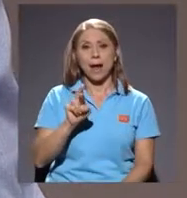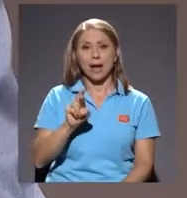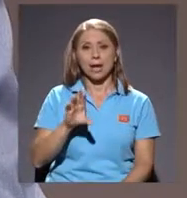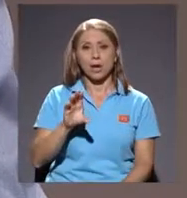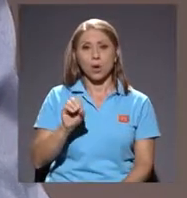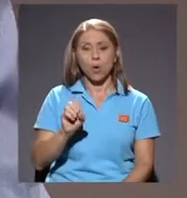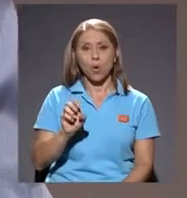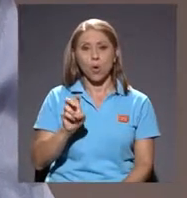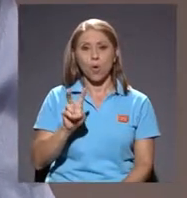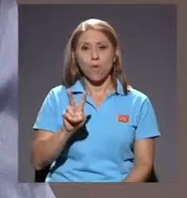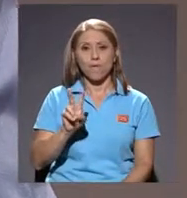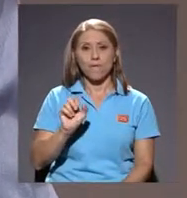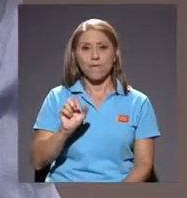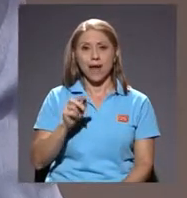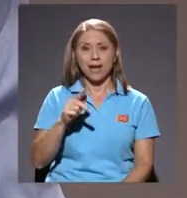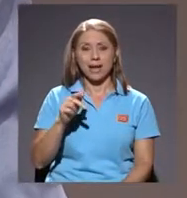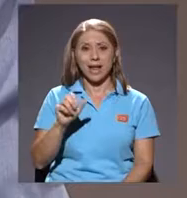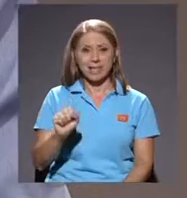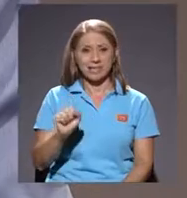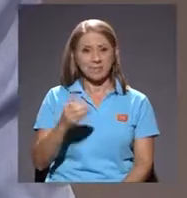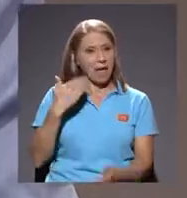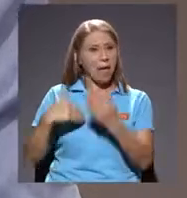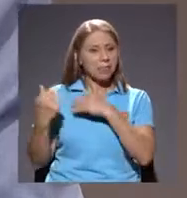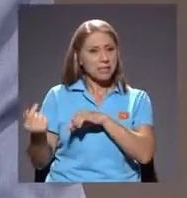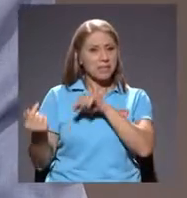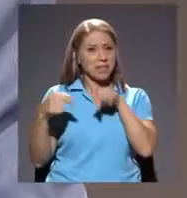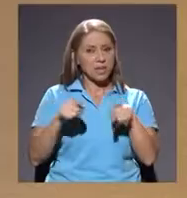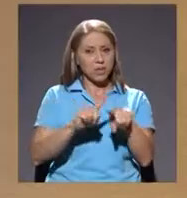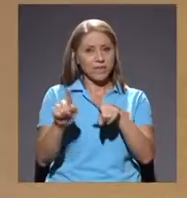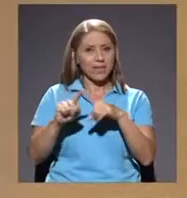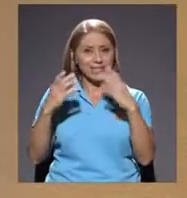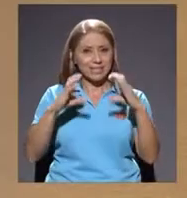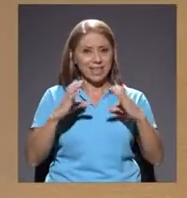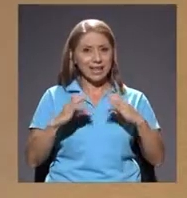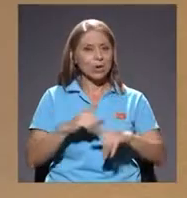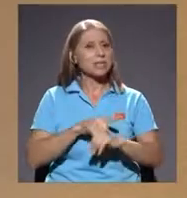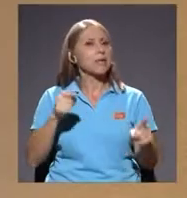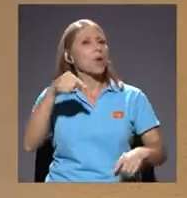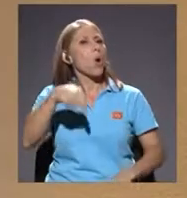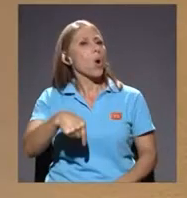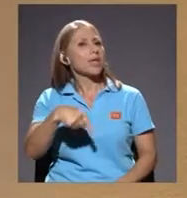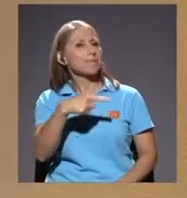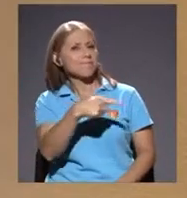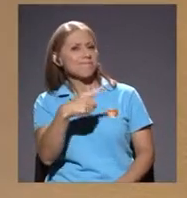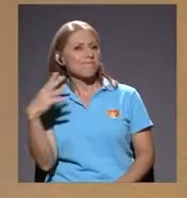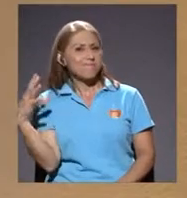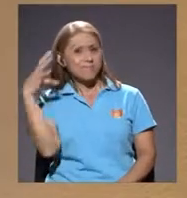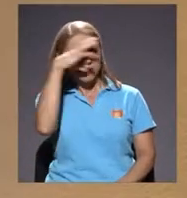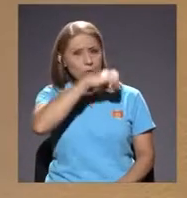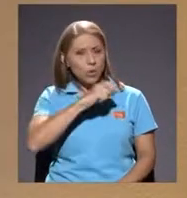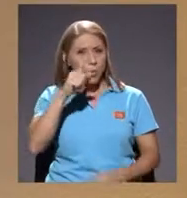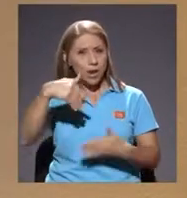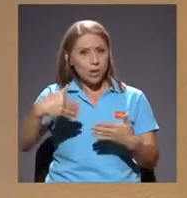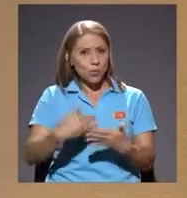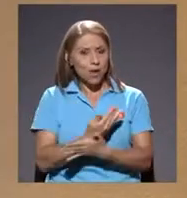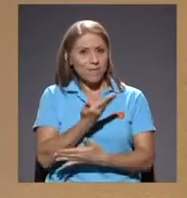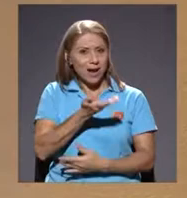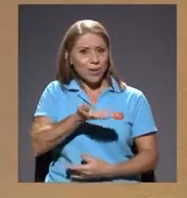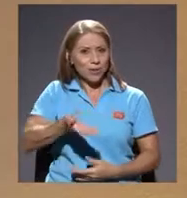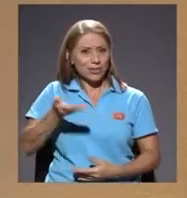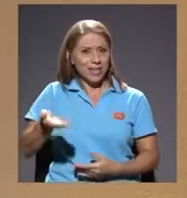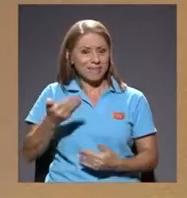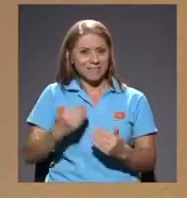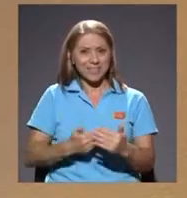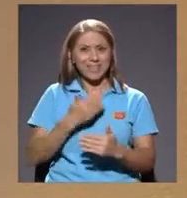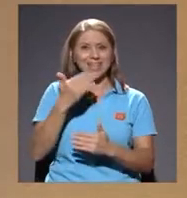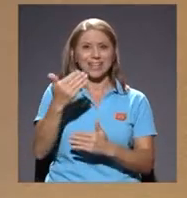distintas categorías pero hoy vamos a descubrir de don marco vargas una nueva cosa que haremos una